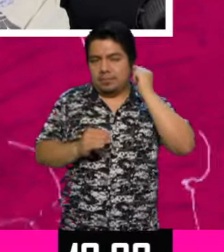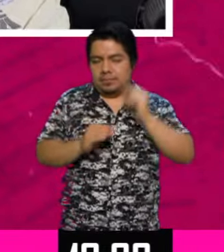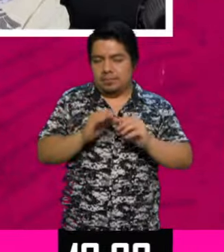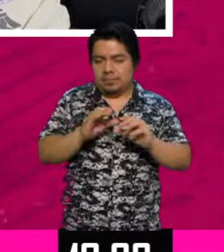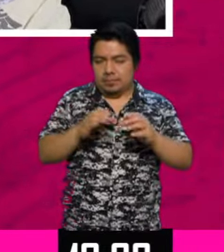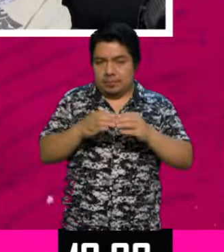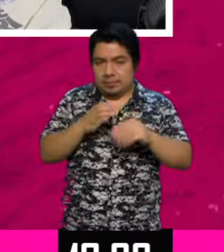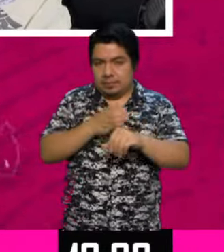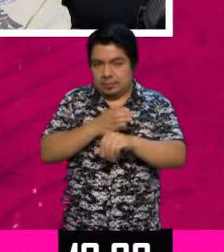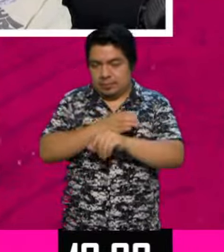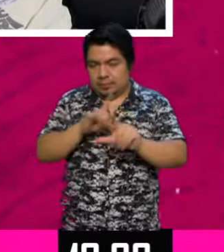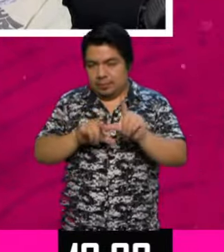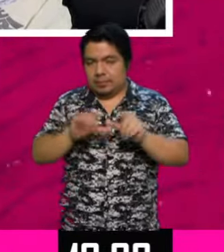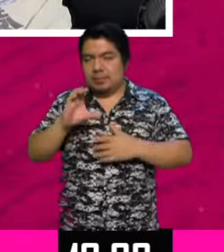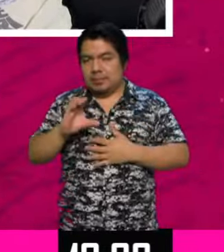Nacional de Teatro, CN Teatro, todo, tenemos Instagram, Facebook. Tokio. Entren ahí, vengan a ver Los empeños de una casa para ver si el amor